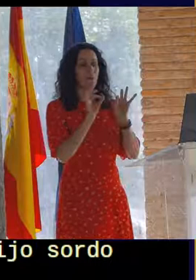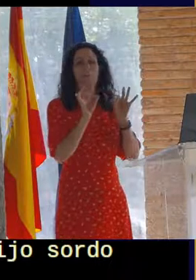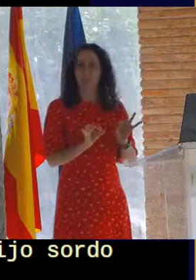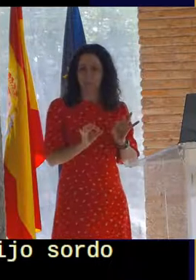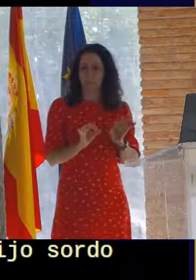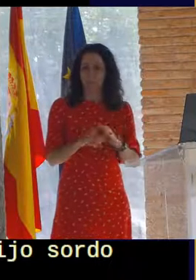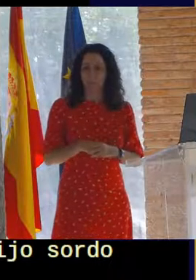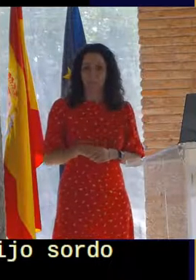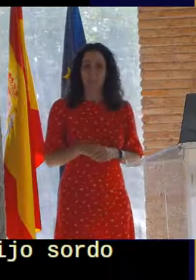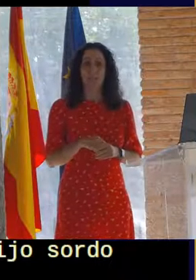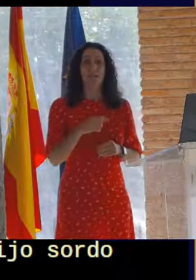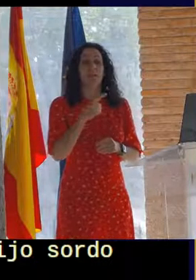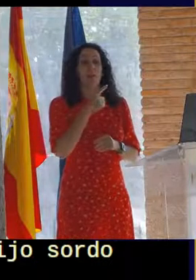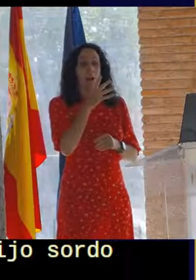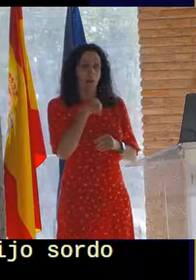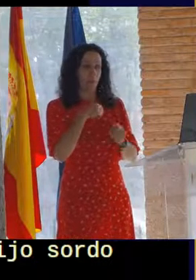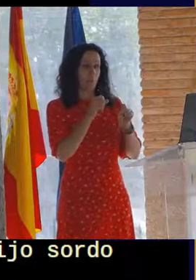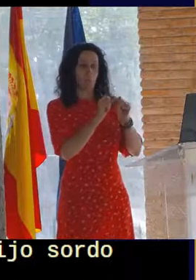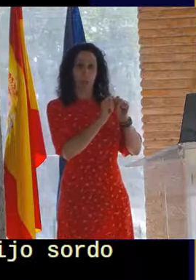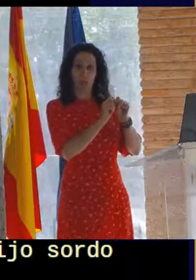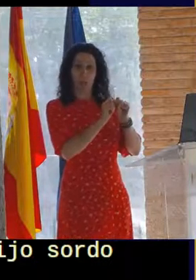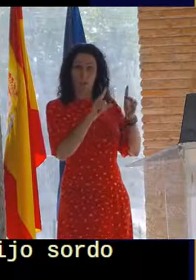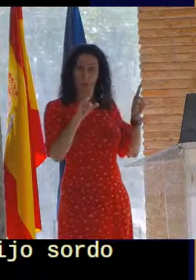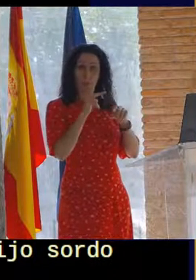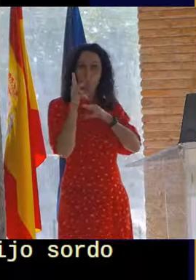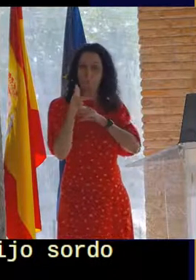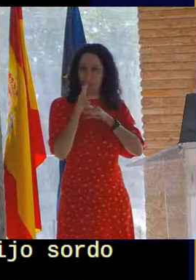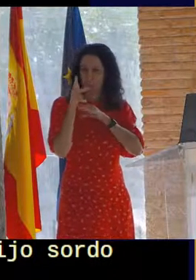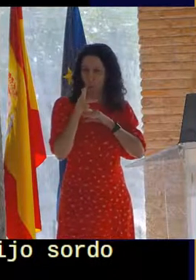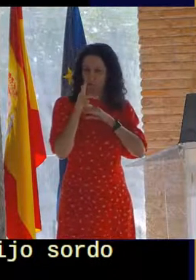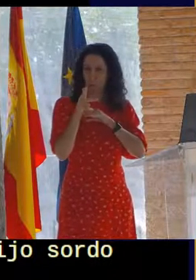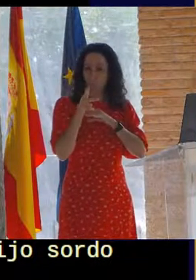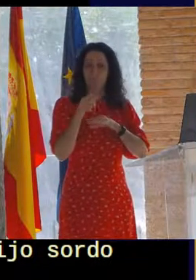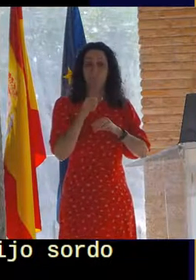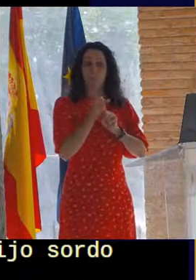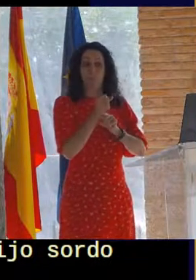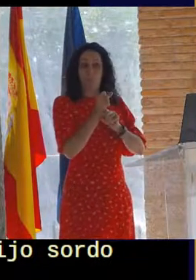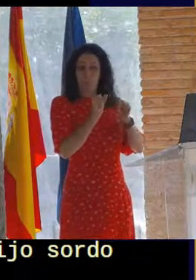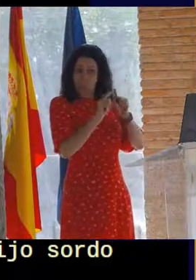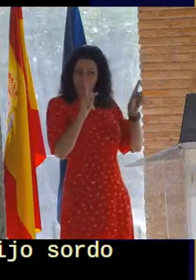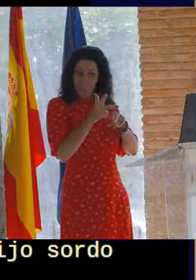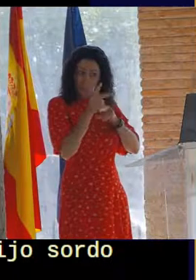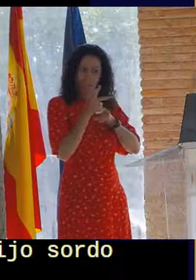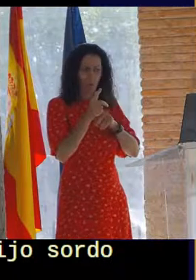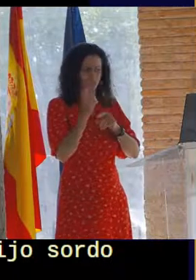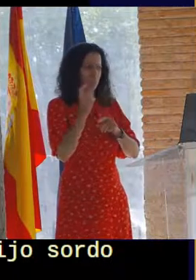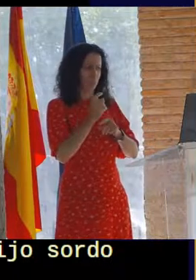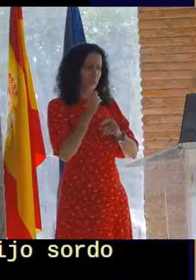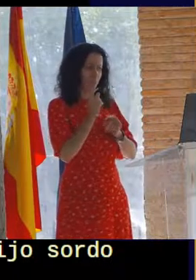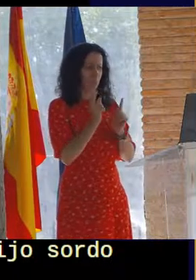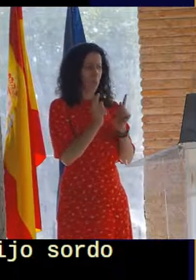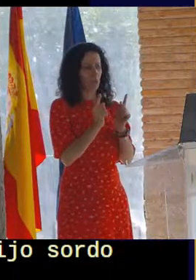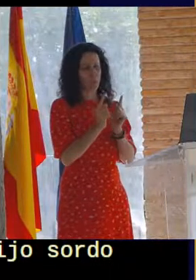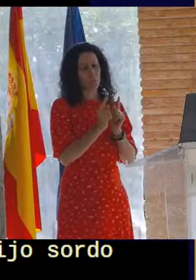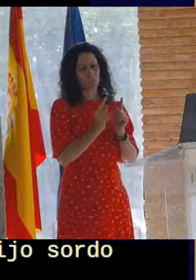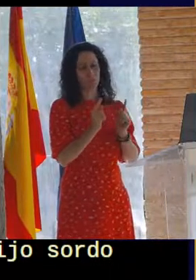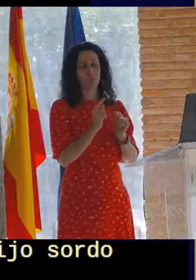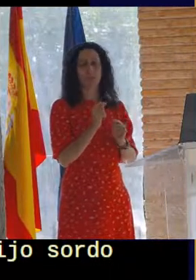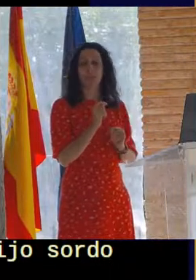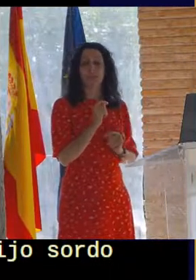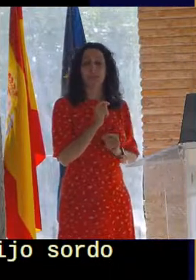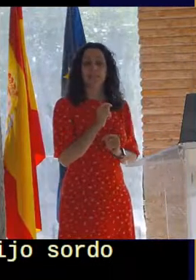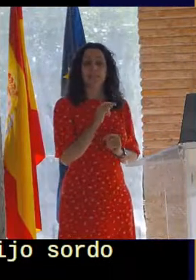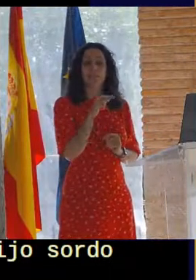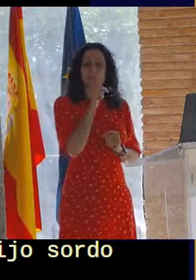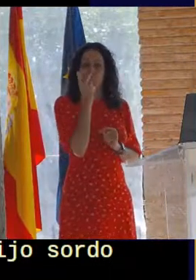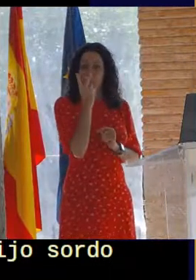lengua de sis que va a ser su lengua natural a partir de se meses hay resultados positivos os voy a enseñar un vídeo yo creo